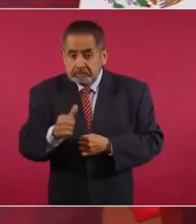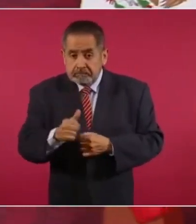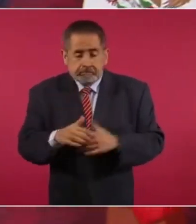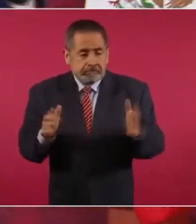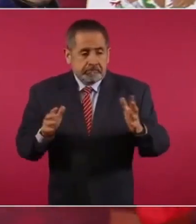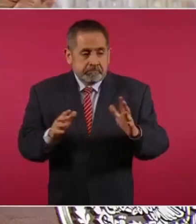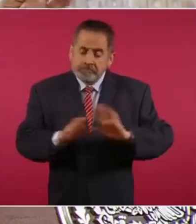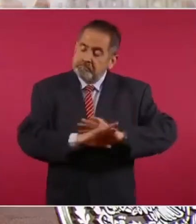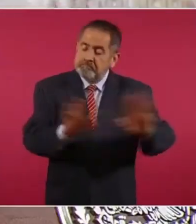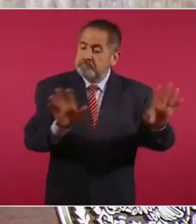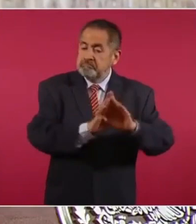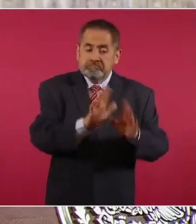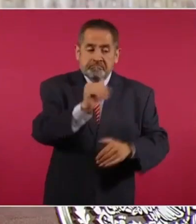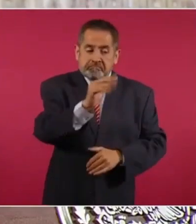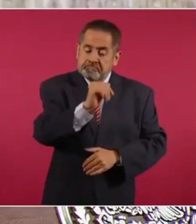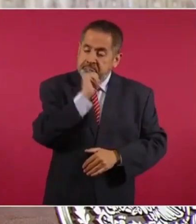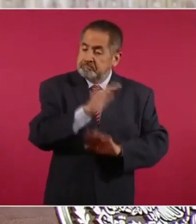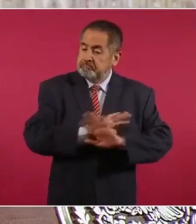olvídate.